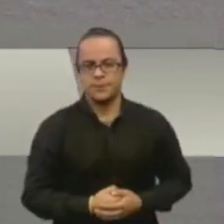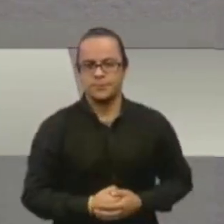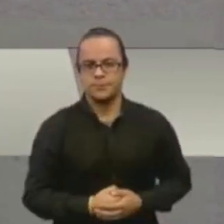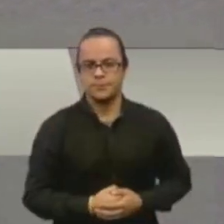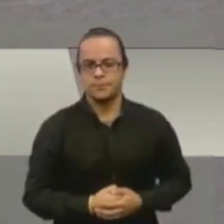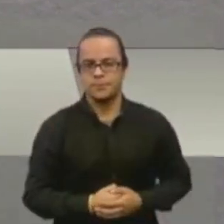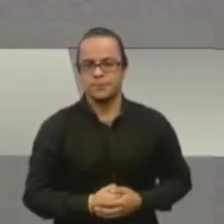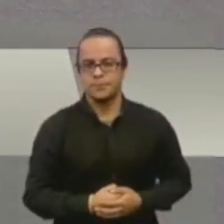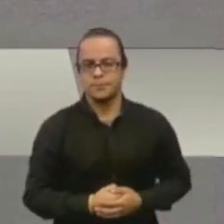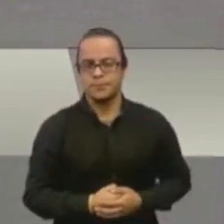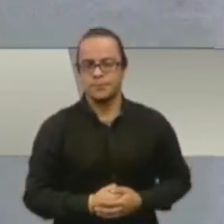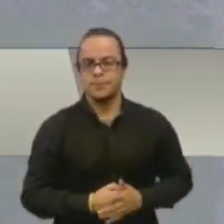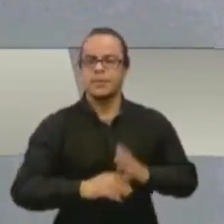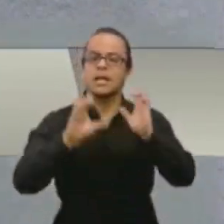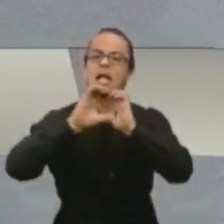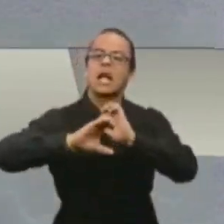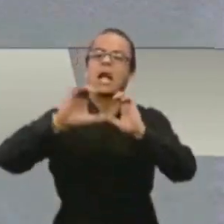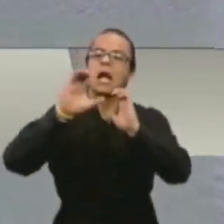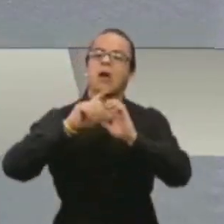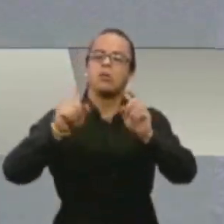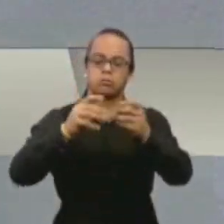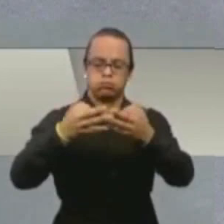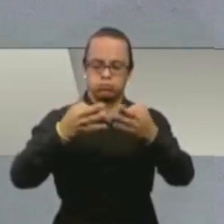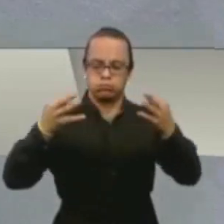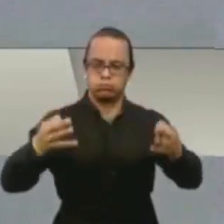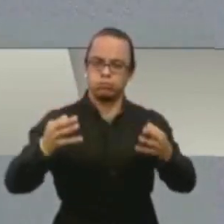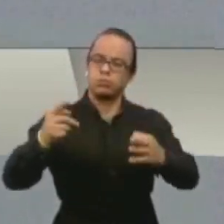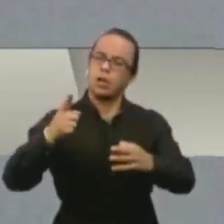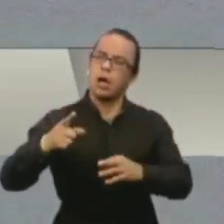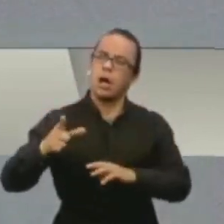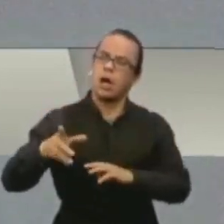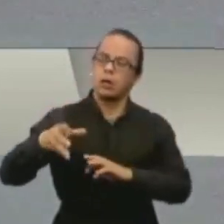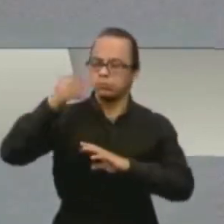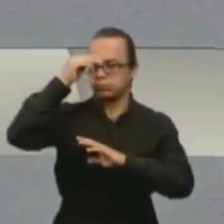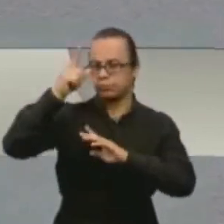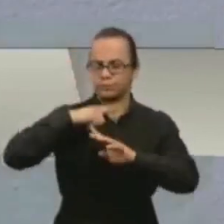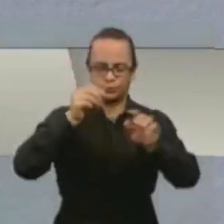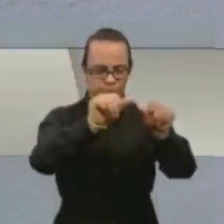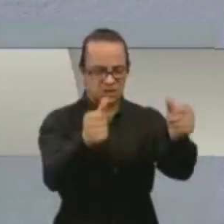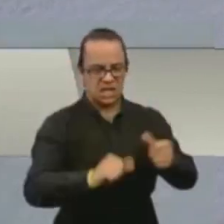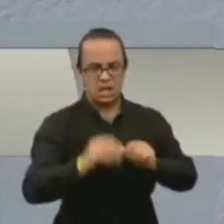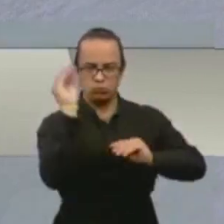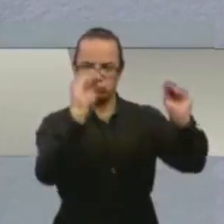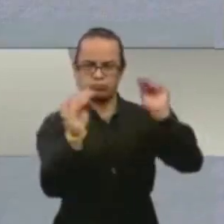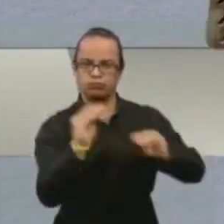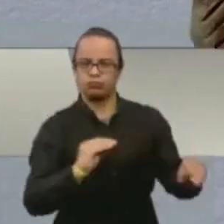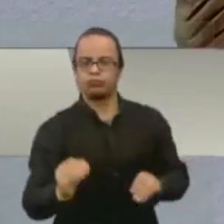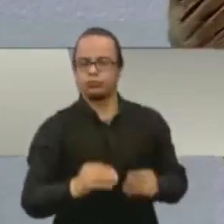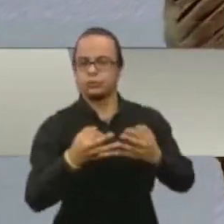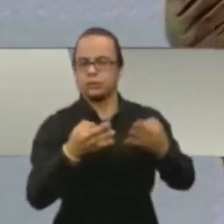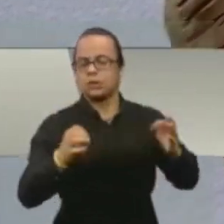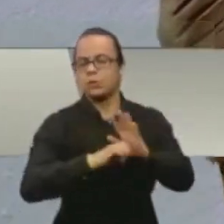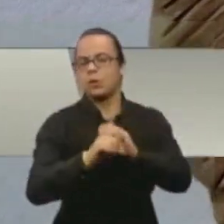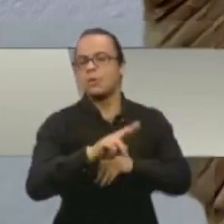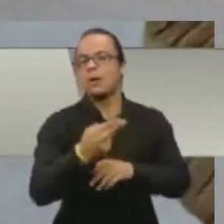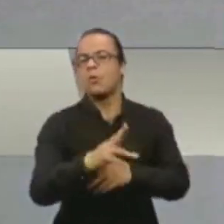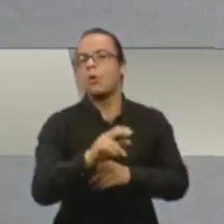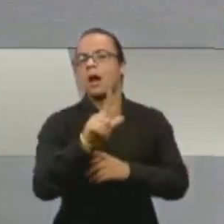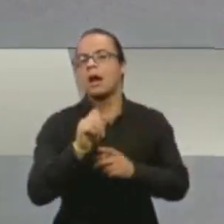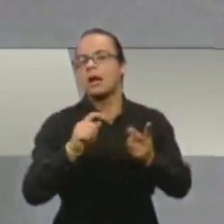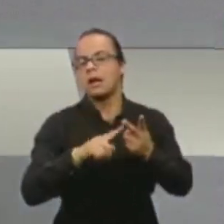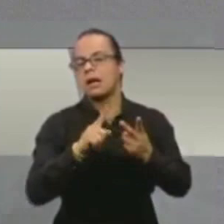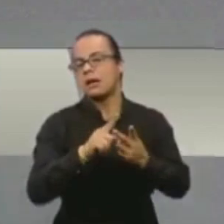Partiendo desde creaciones místicas hechas de barro de la oaxaqueña Teodora Blanco, que bien podrían evocar a personajes como un nahual, un diablero o